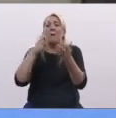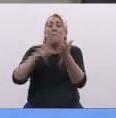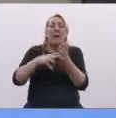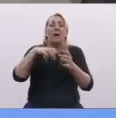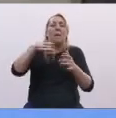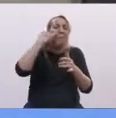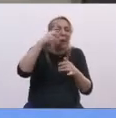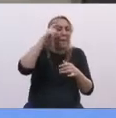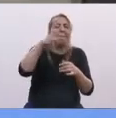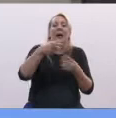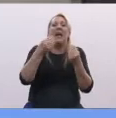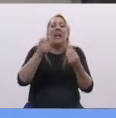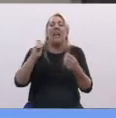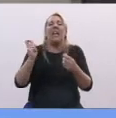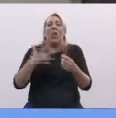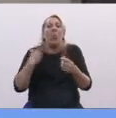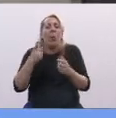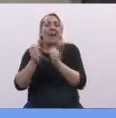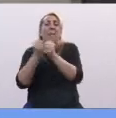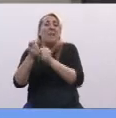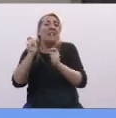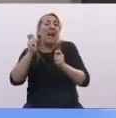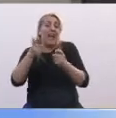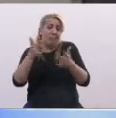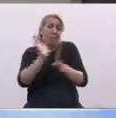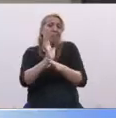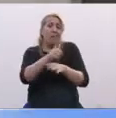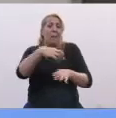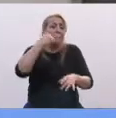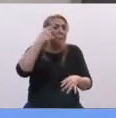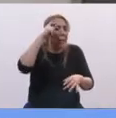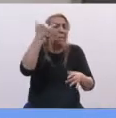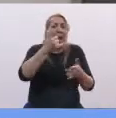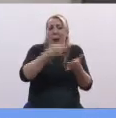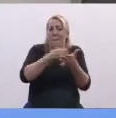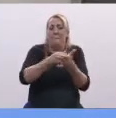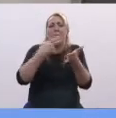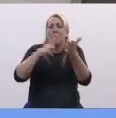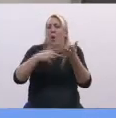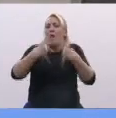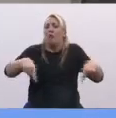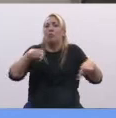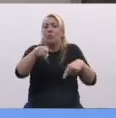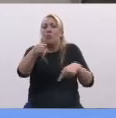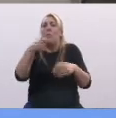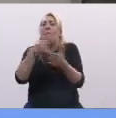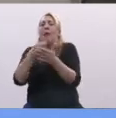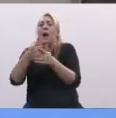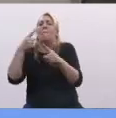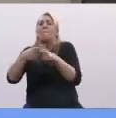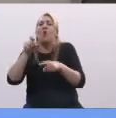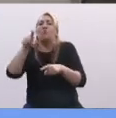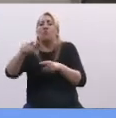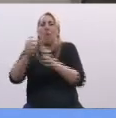pymes argentinas? ¿Quiénes son los dueños de las empresas? Las pymes. Pagan participación accionaria como los bienes personales. Y usted va a pagar por el capital de su